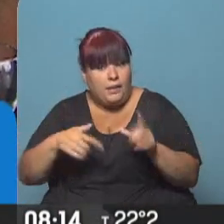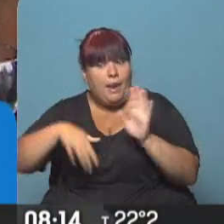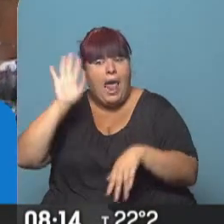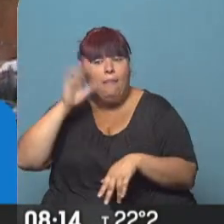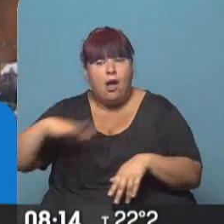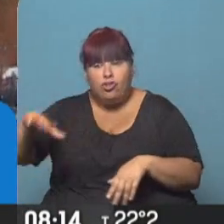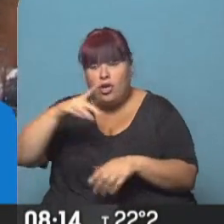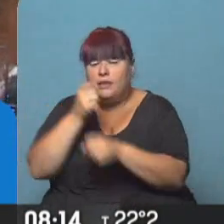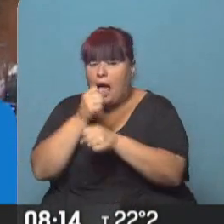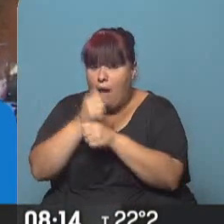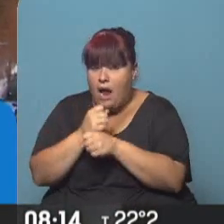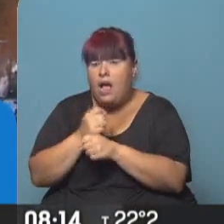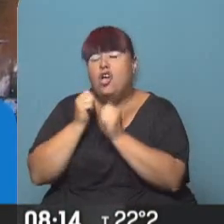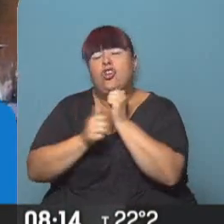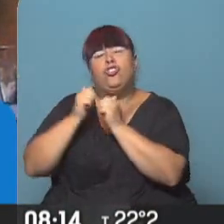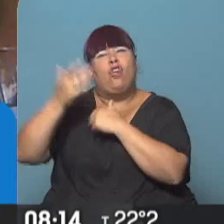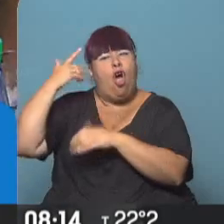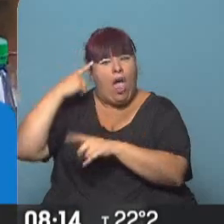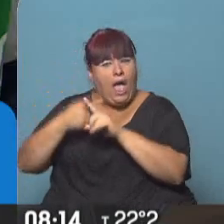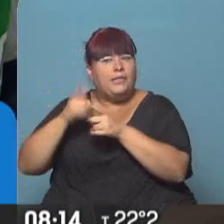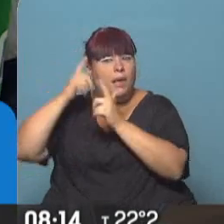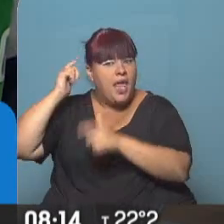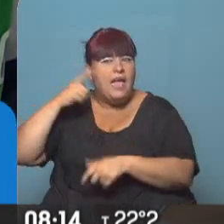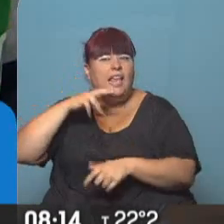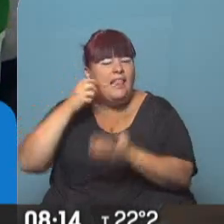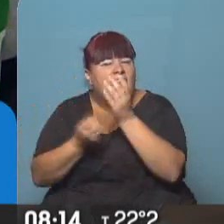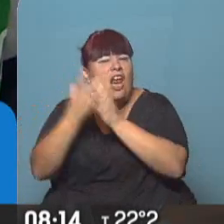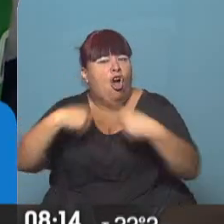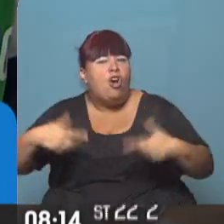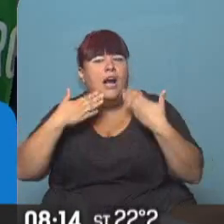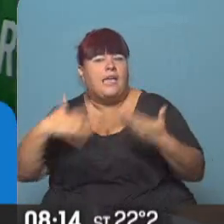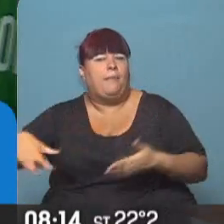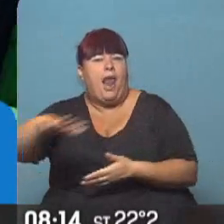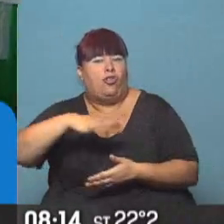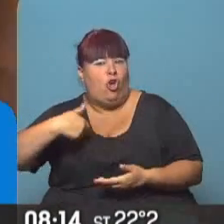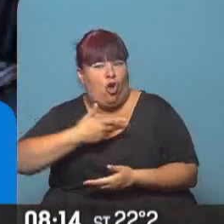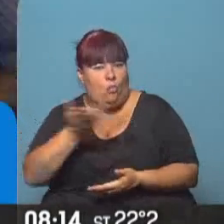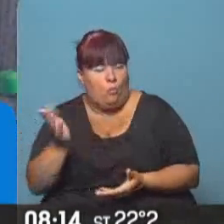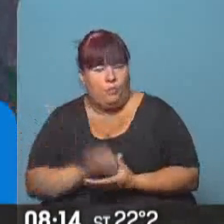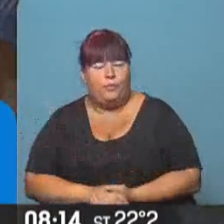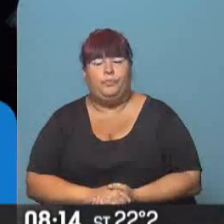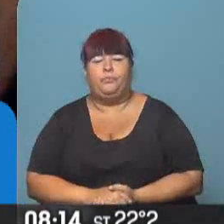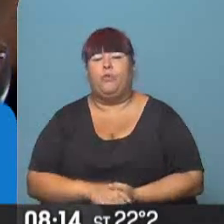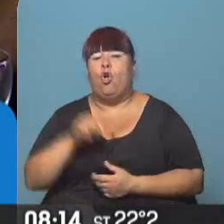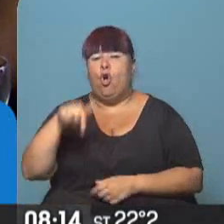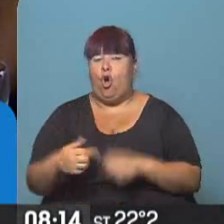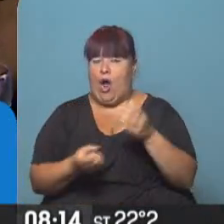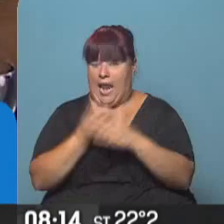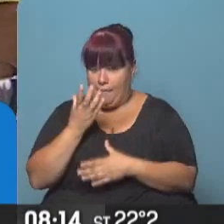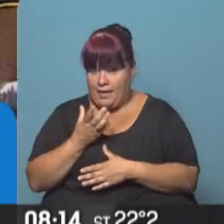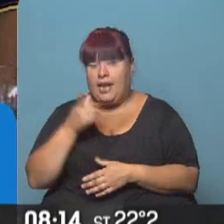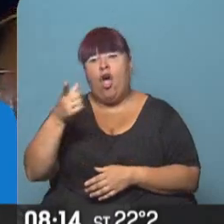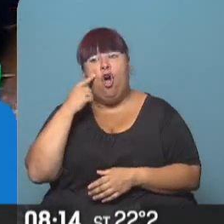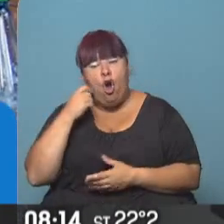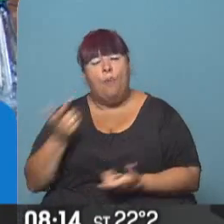esa composición son trabajadores con una historia en el INTI que han desarrollado cosas que le han servido a la comunidad. Esta mañana, Escudero